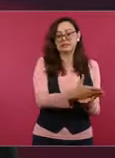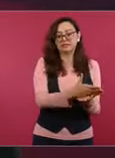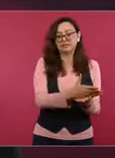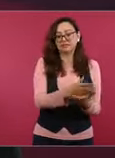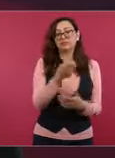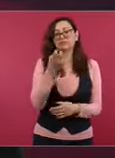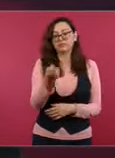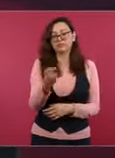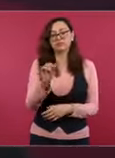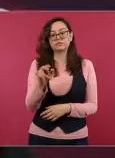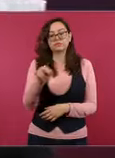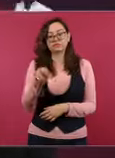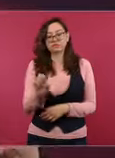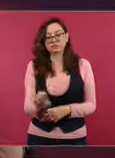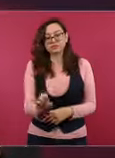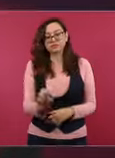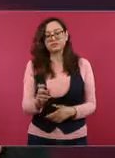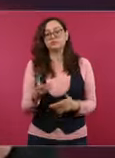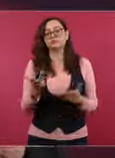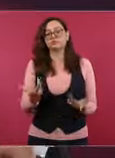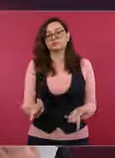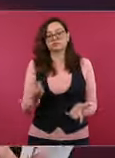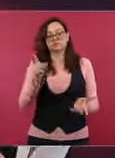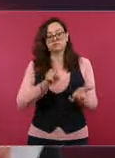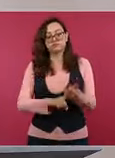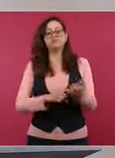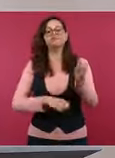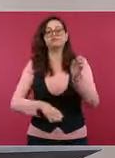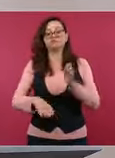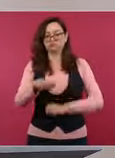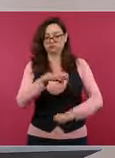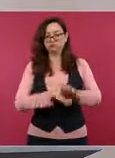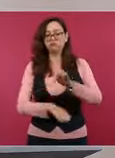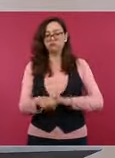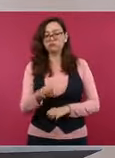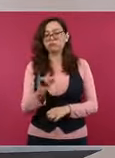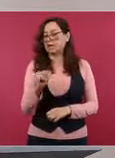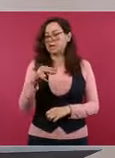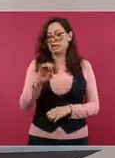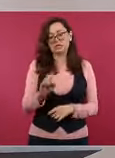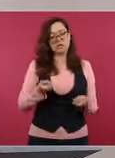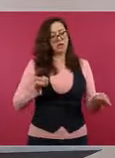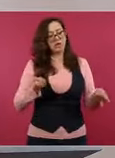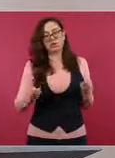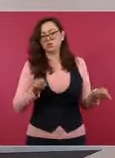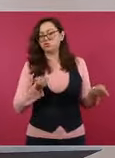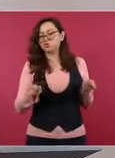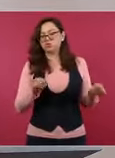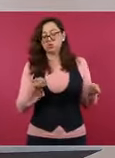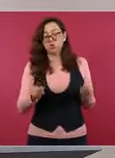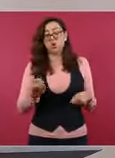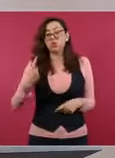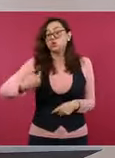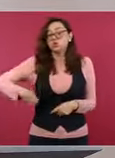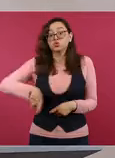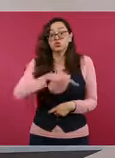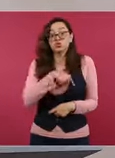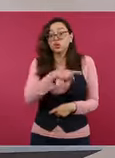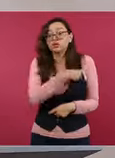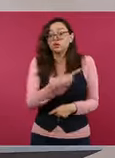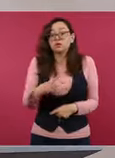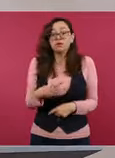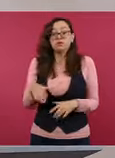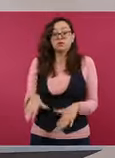le decían, los consulados nos salimos, todo el personal, no participa nadie del consulado, entra directamente el personal del